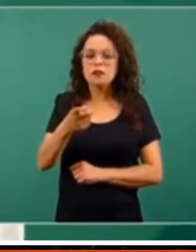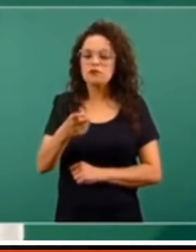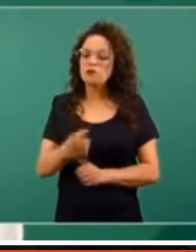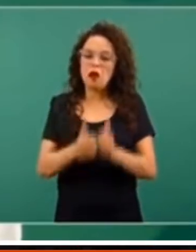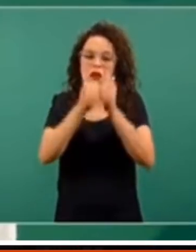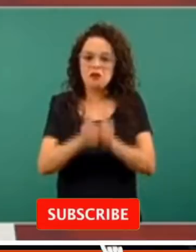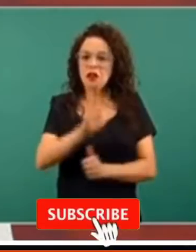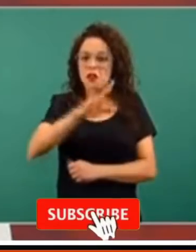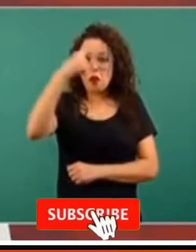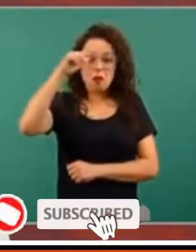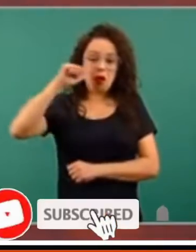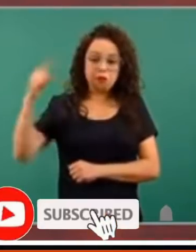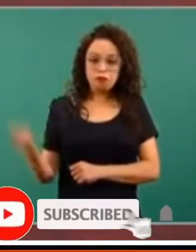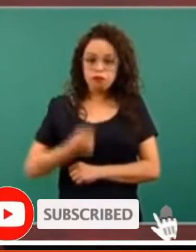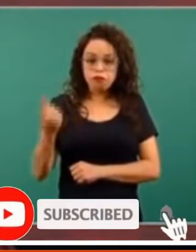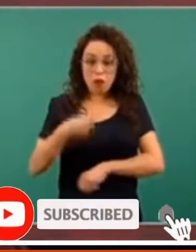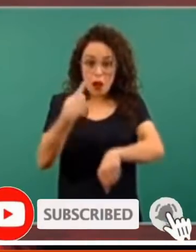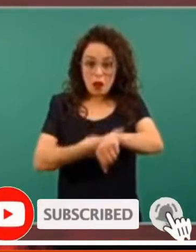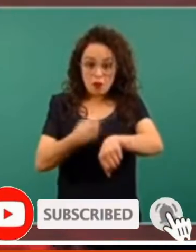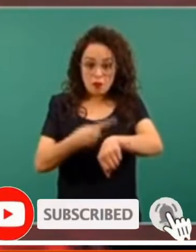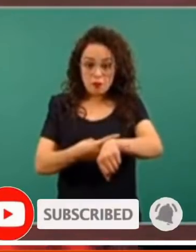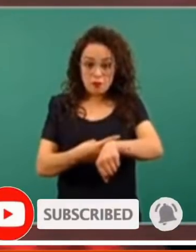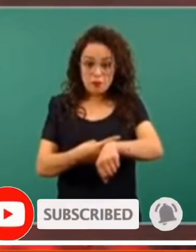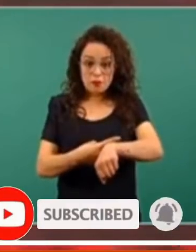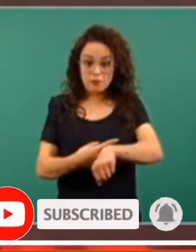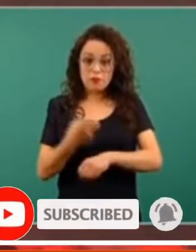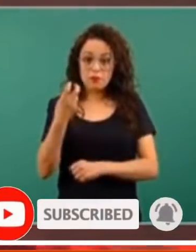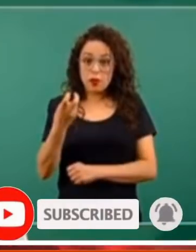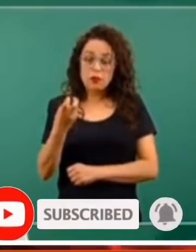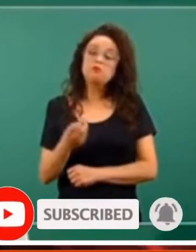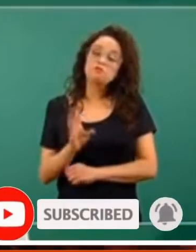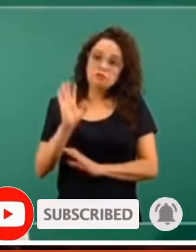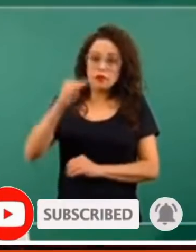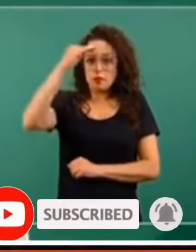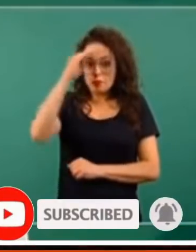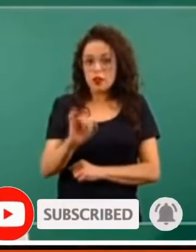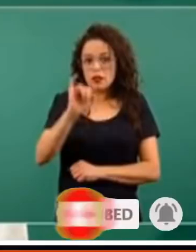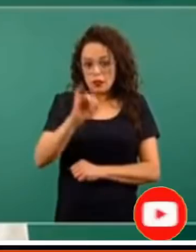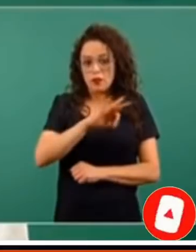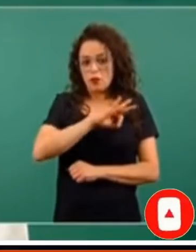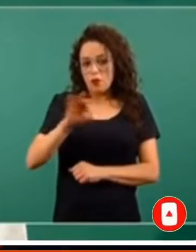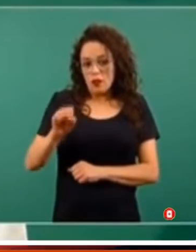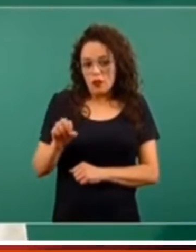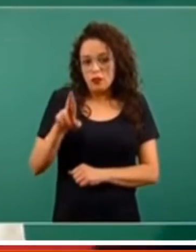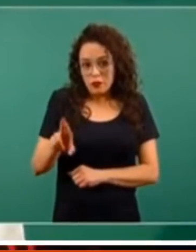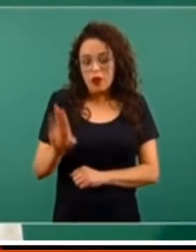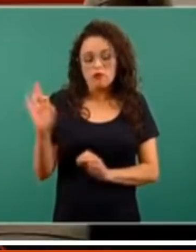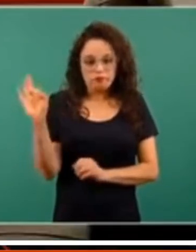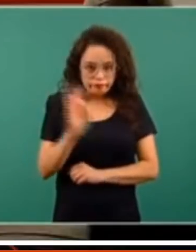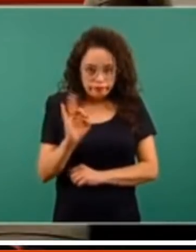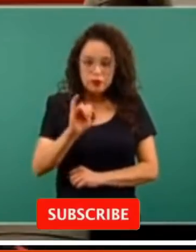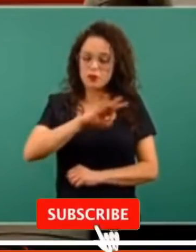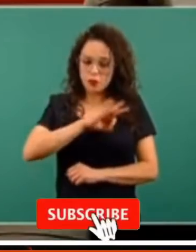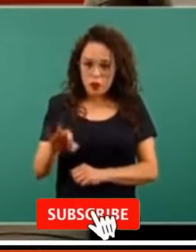una población, es un escenario plausible, es un escenario que pudiera